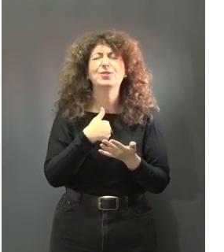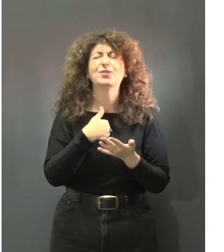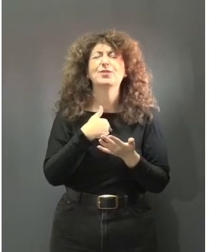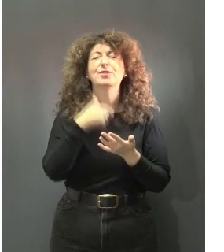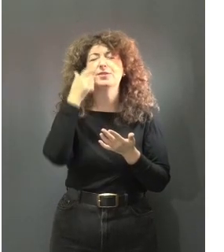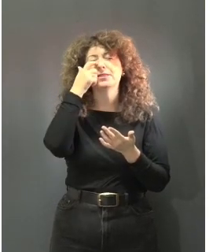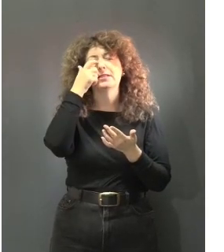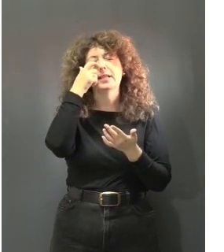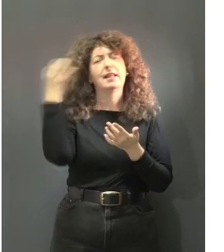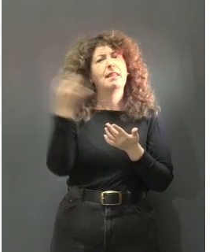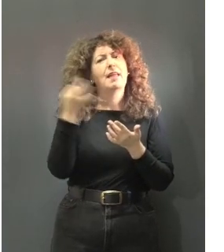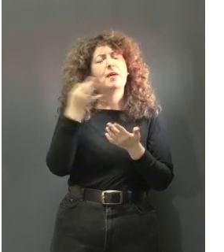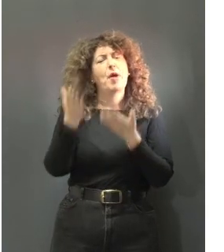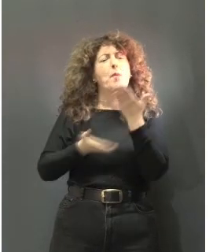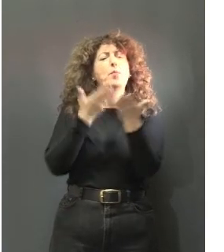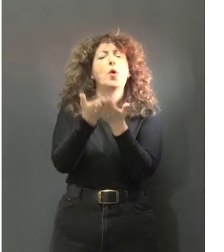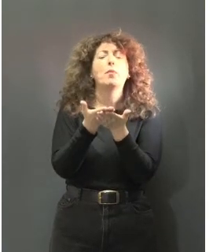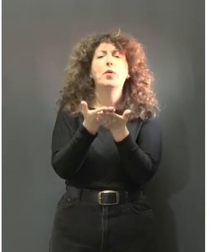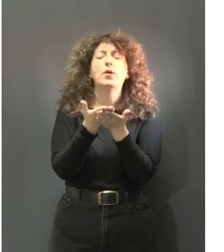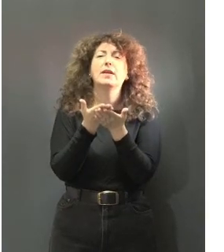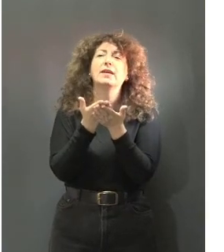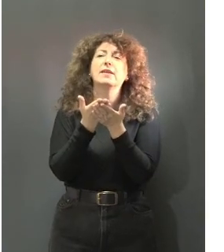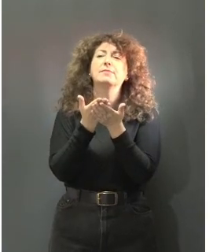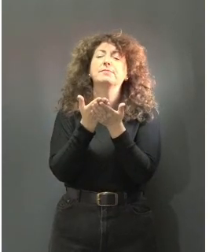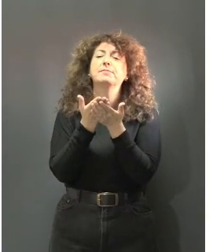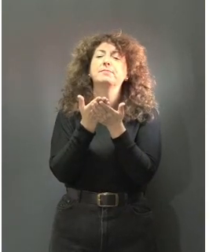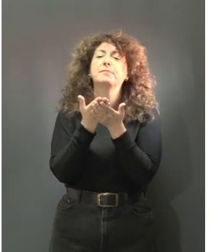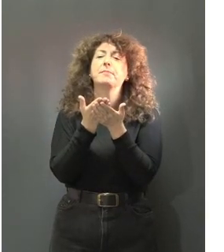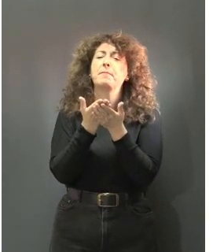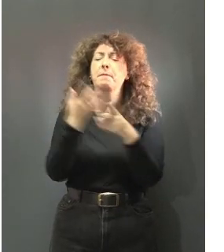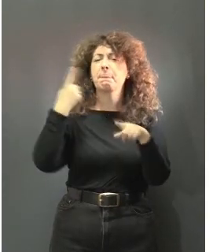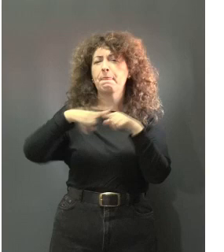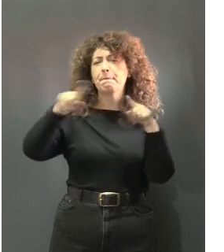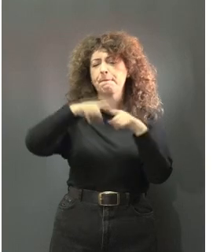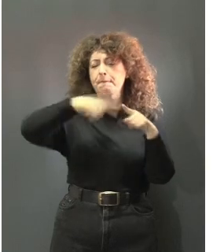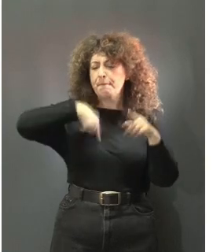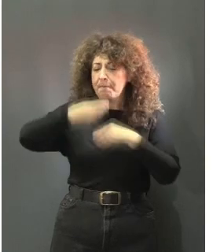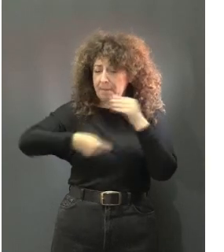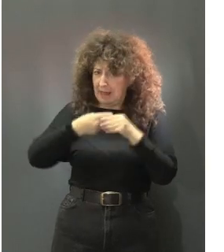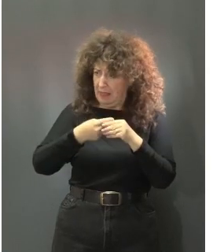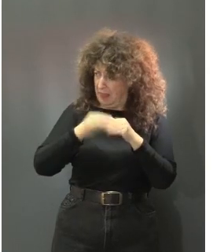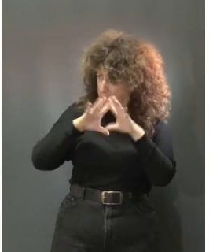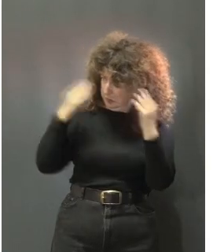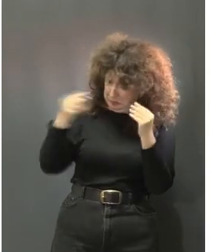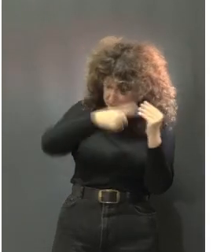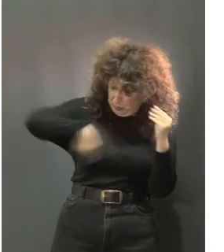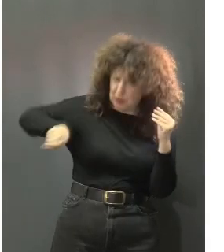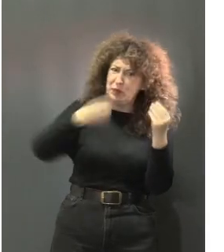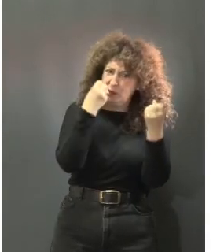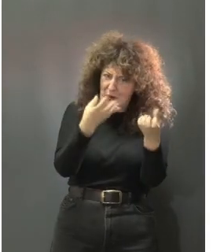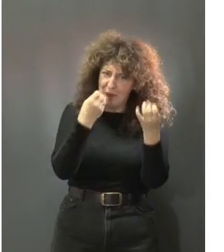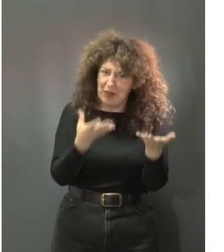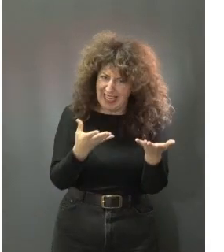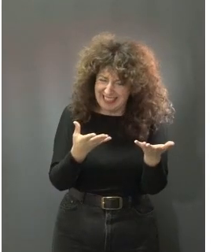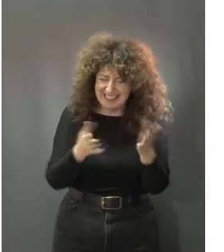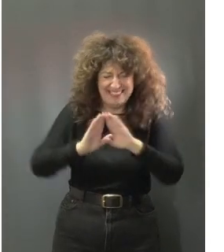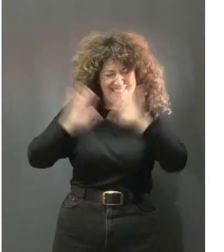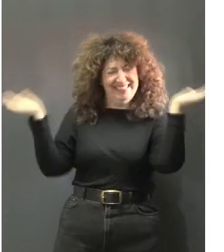que proponer no solamente lo que nosotros hacemos, que está muy bien. Bueno,